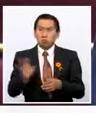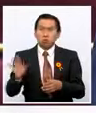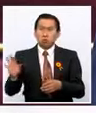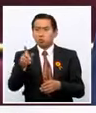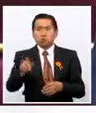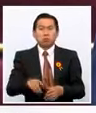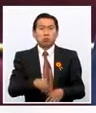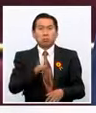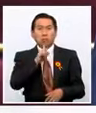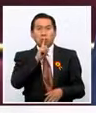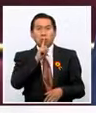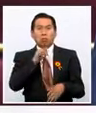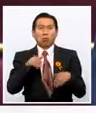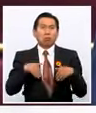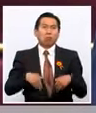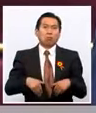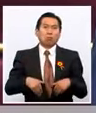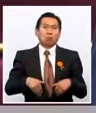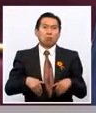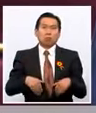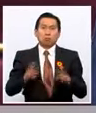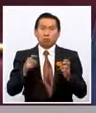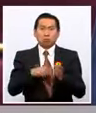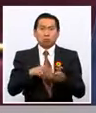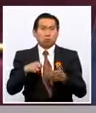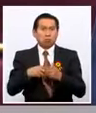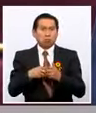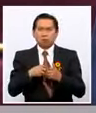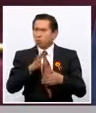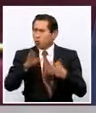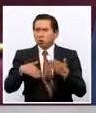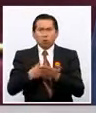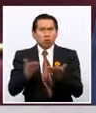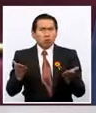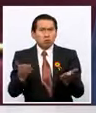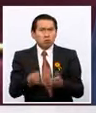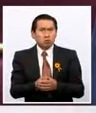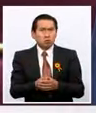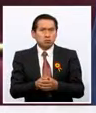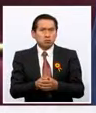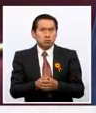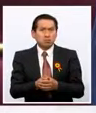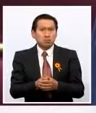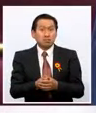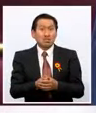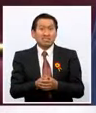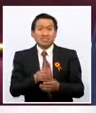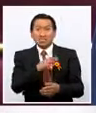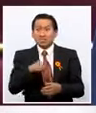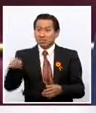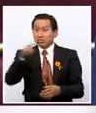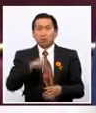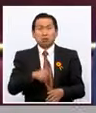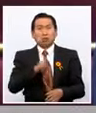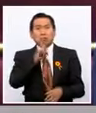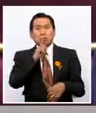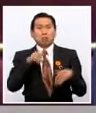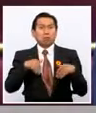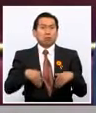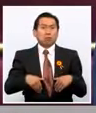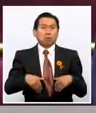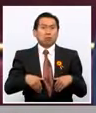un silencio terrible sobre sobre el tema todos y mientras todos guardaban en ese silencio